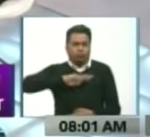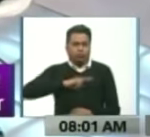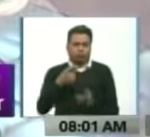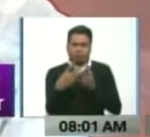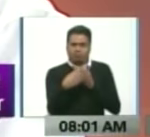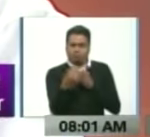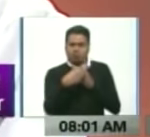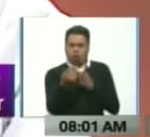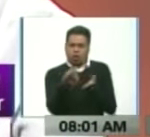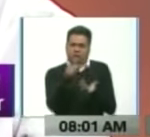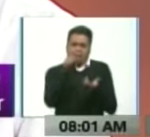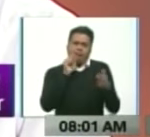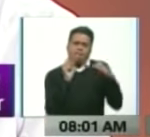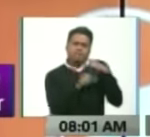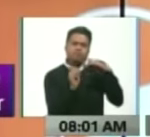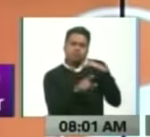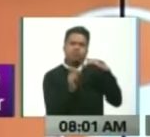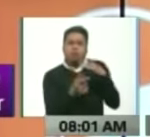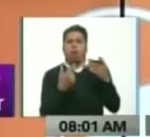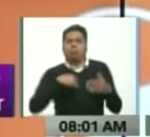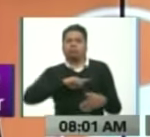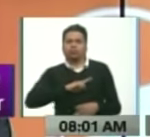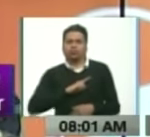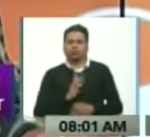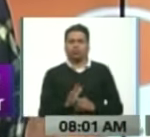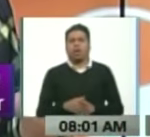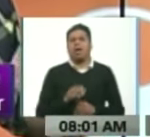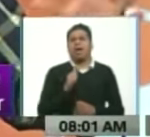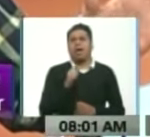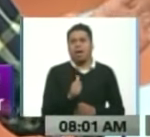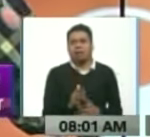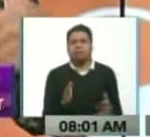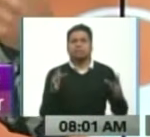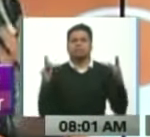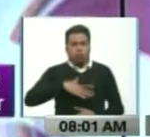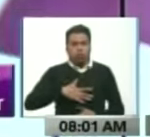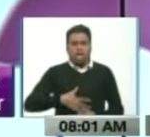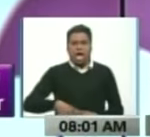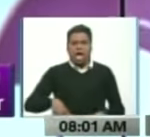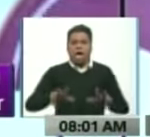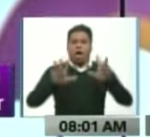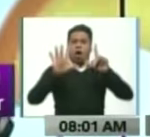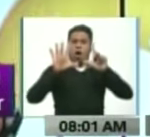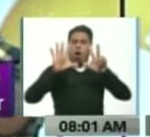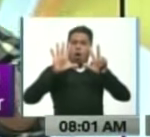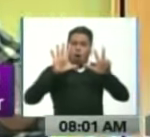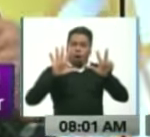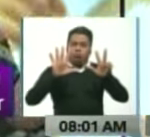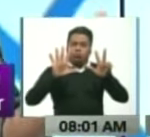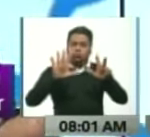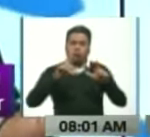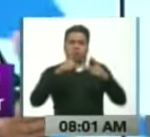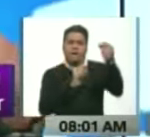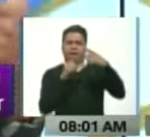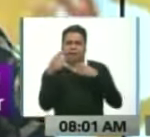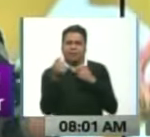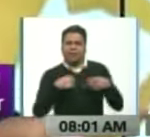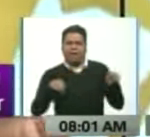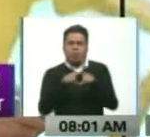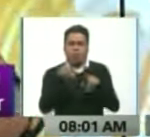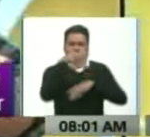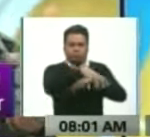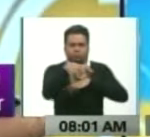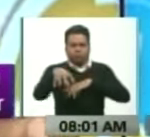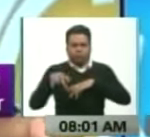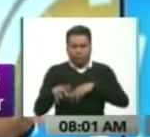algo que es dando y dando, pues. Se vincula con la historia, Ray, porque son 8 provincias, las 8 bandera y los personajes históricos, nuestros